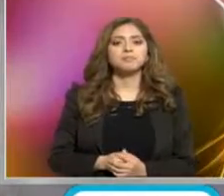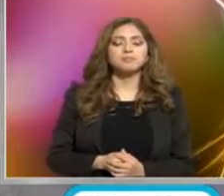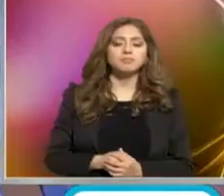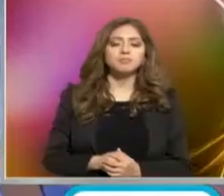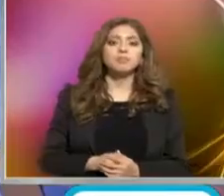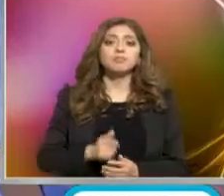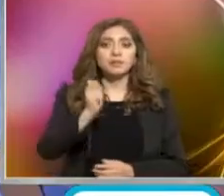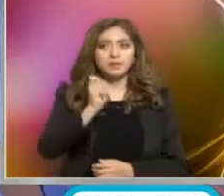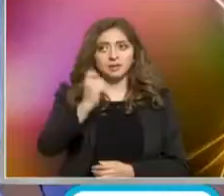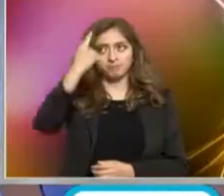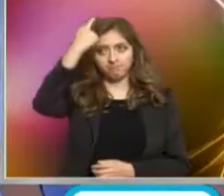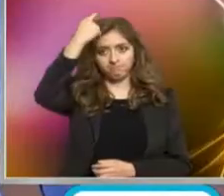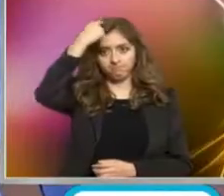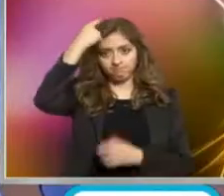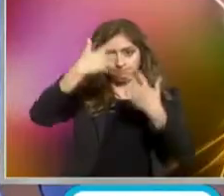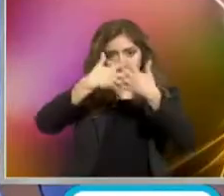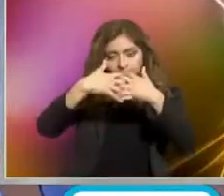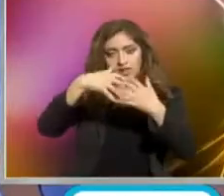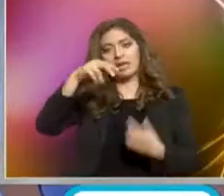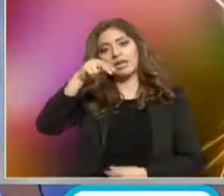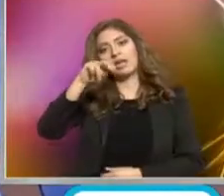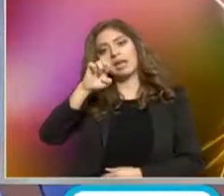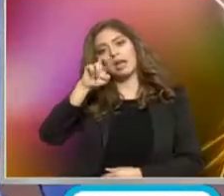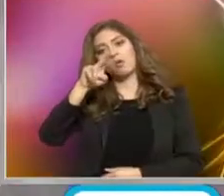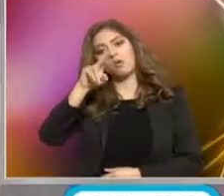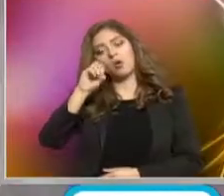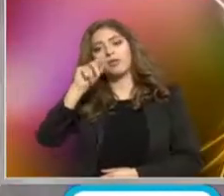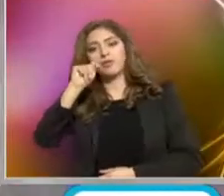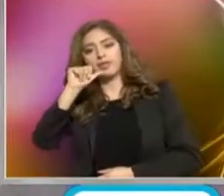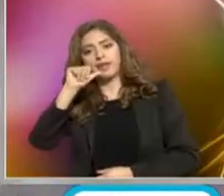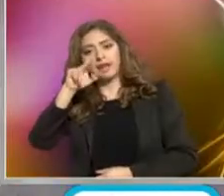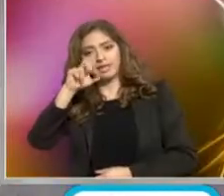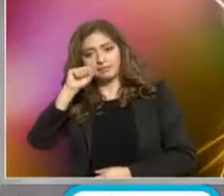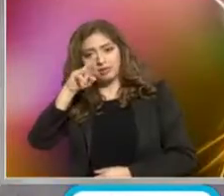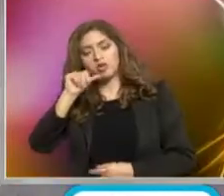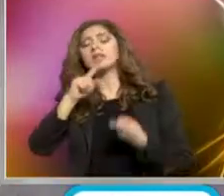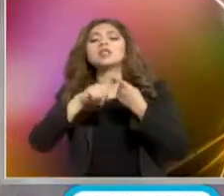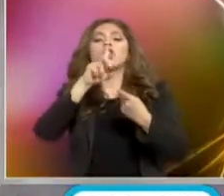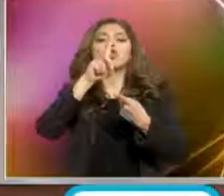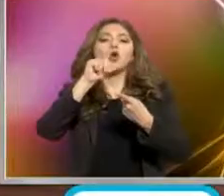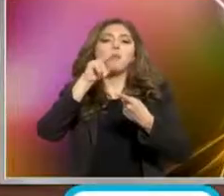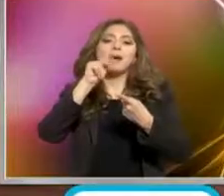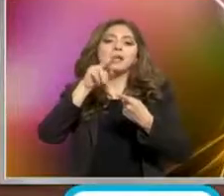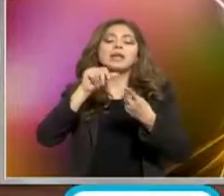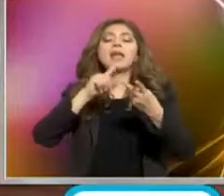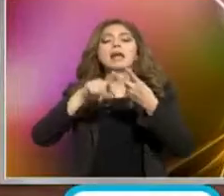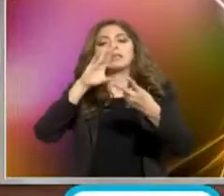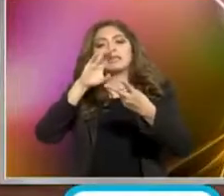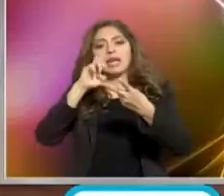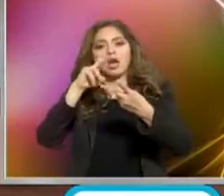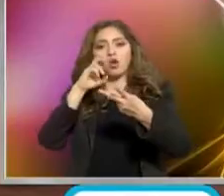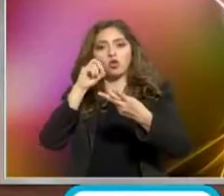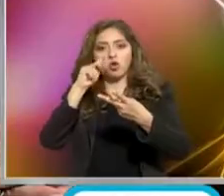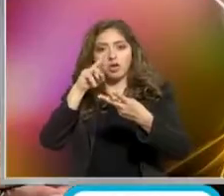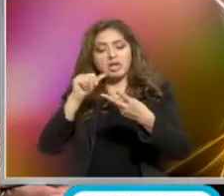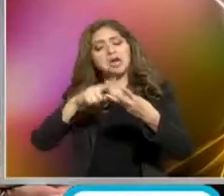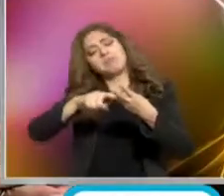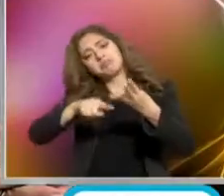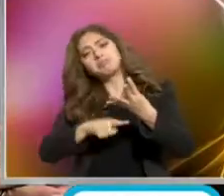ciertos neurotransmisores como la dopamina, la serotonina, la adrenalina, noradrenalina, que van a regular nuestro